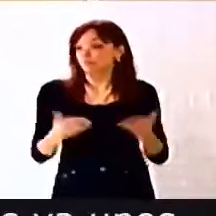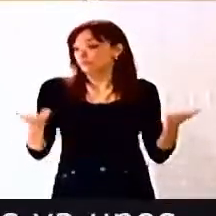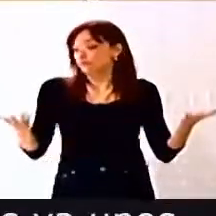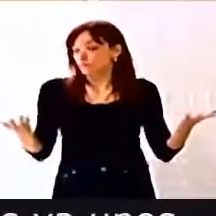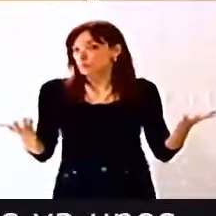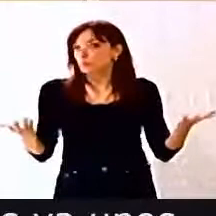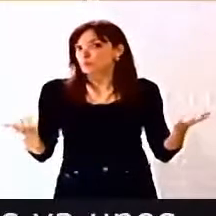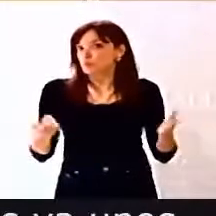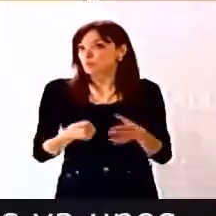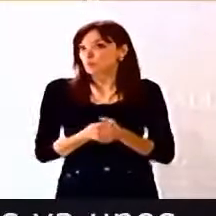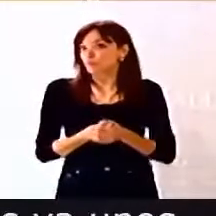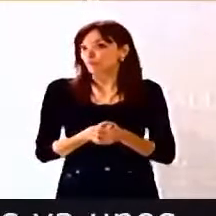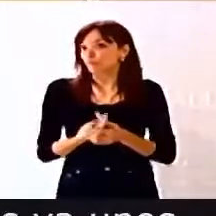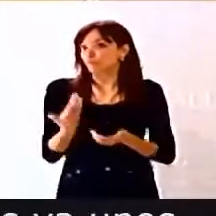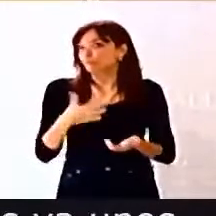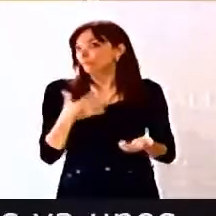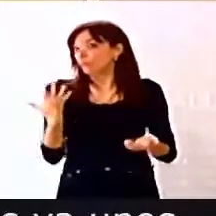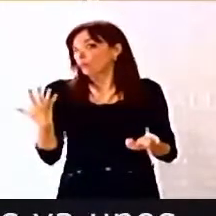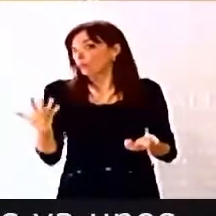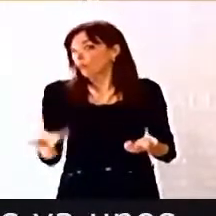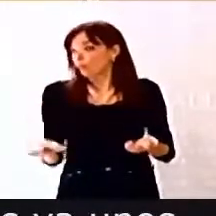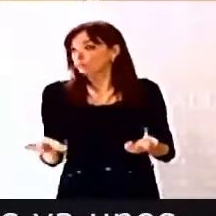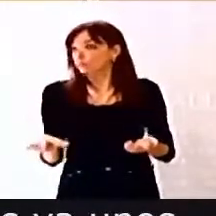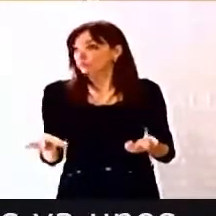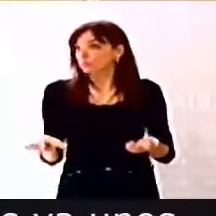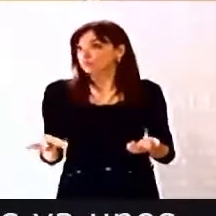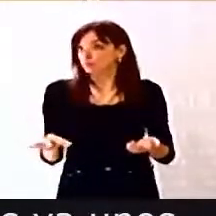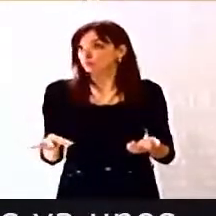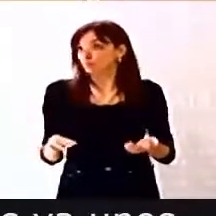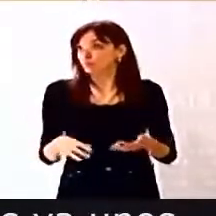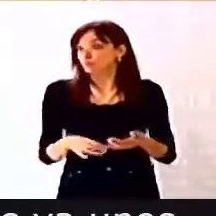Entonces, es posible